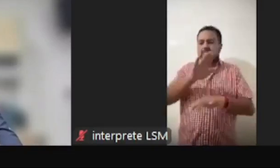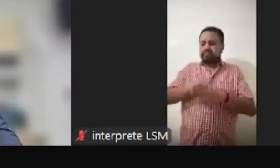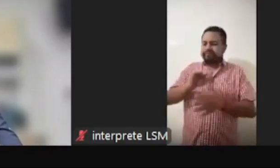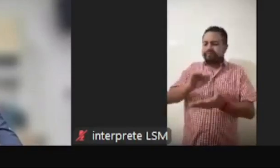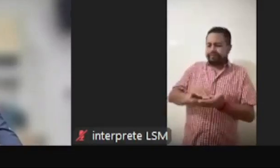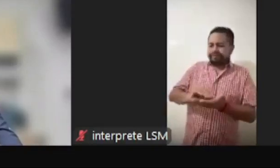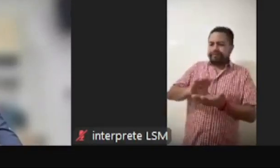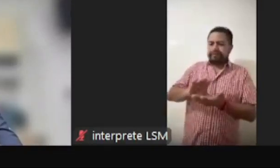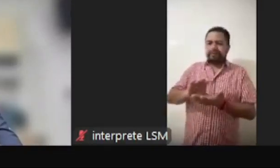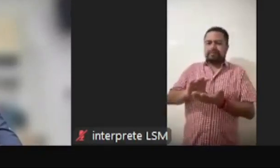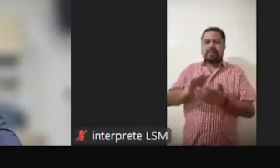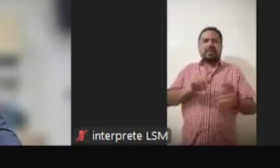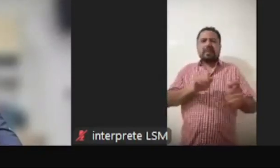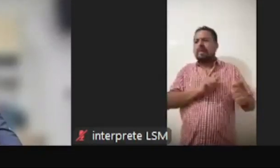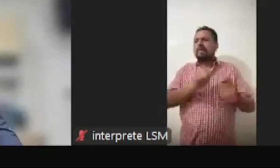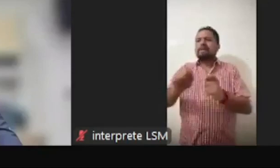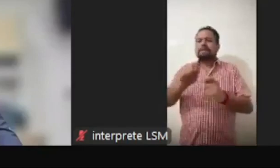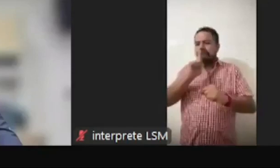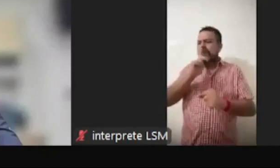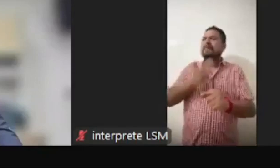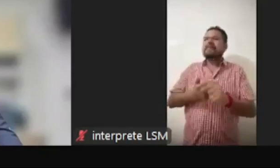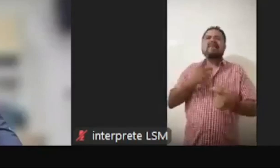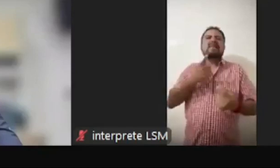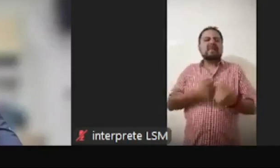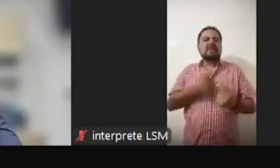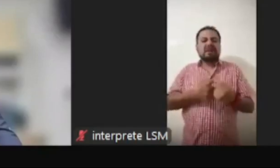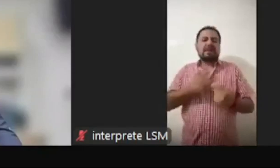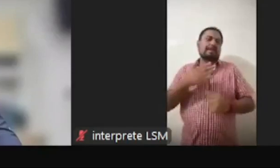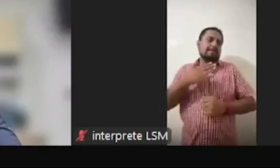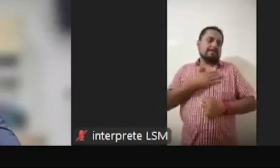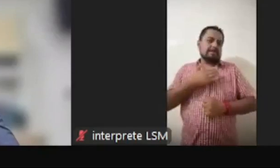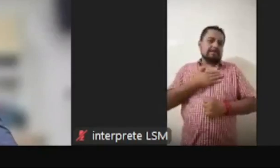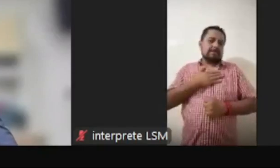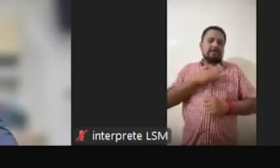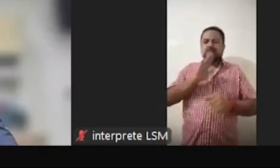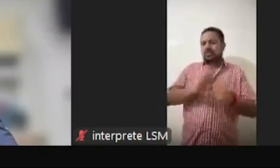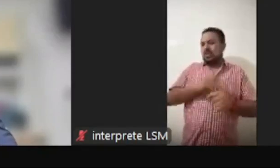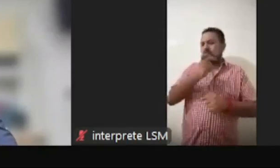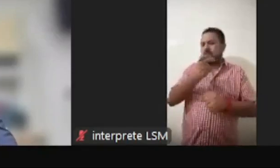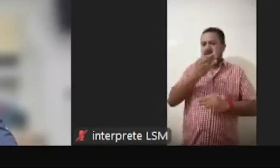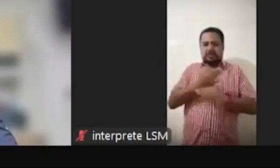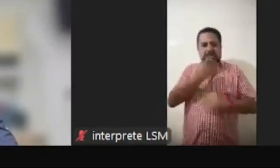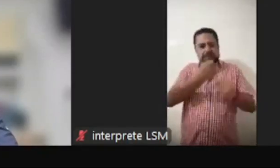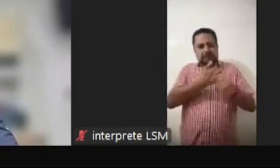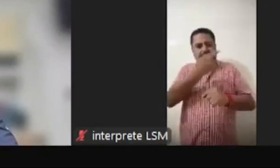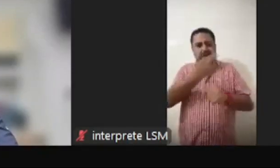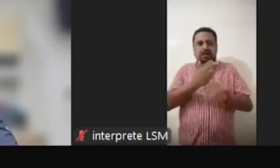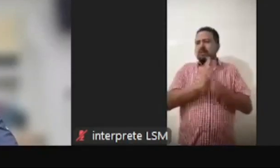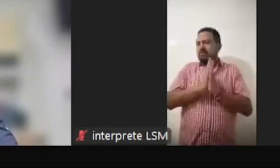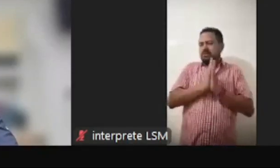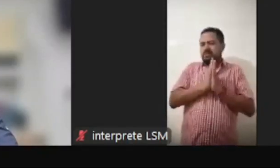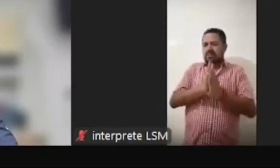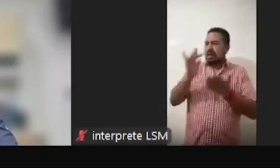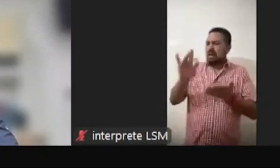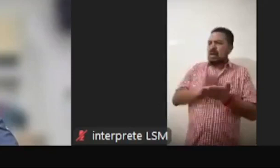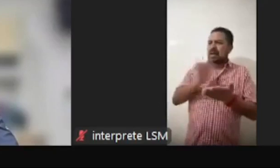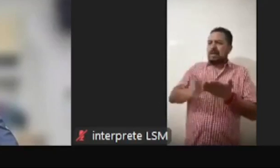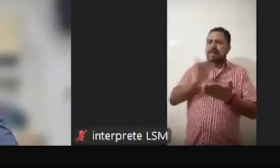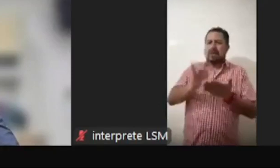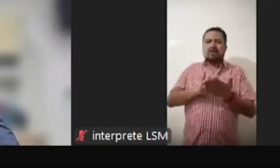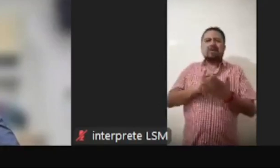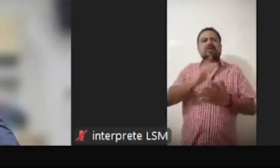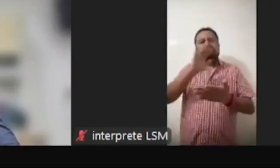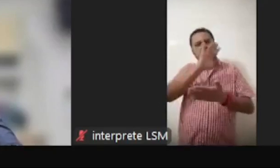fueron turnados a la ponencia a mi cargo. Por lo tanto, secretario, le solicito nos apoye con la cuenta y los resolutivos